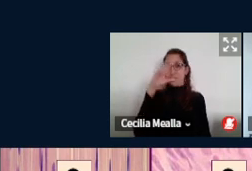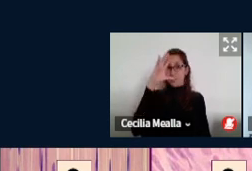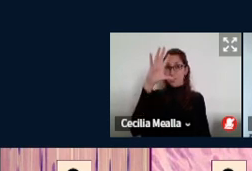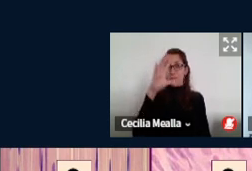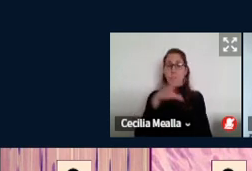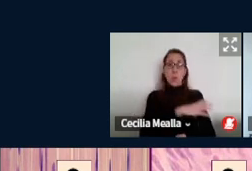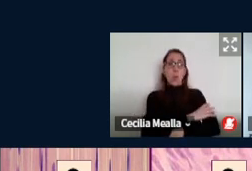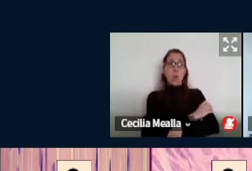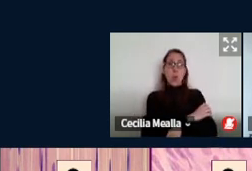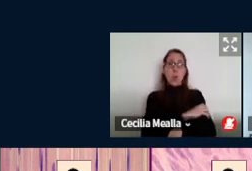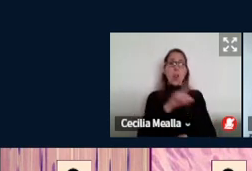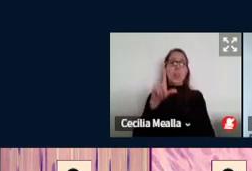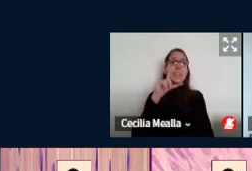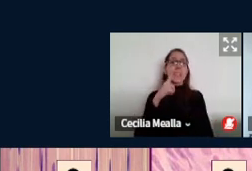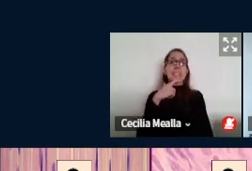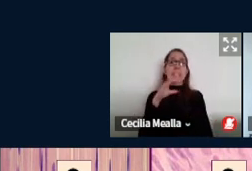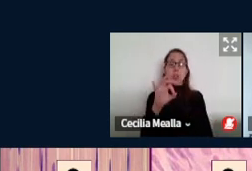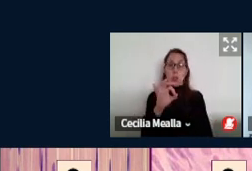Recuerden que el músculo liso